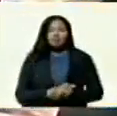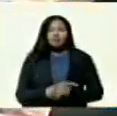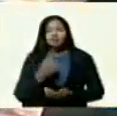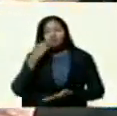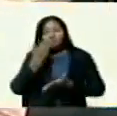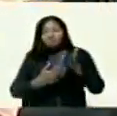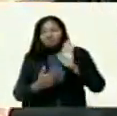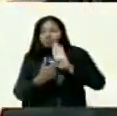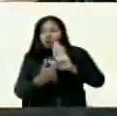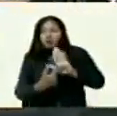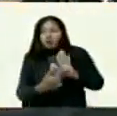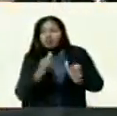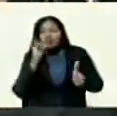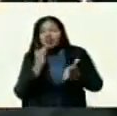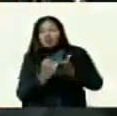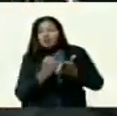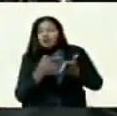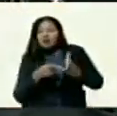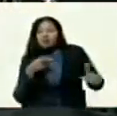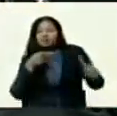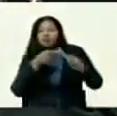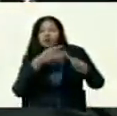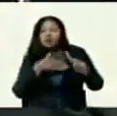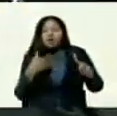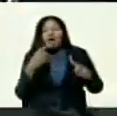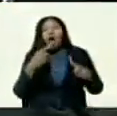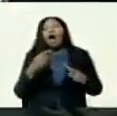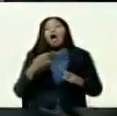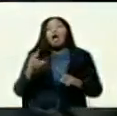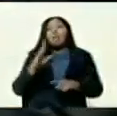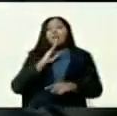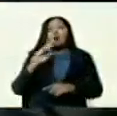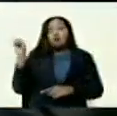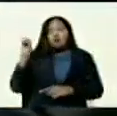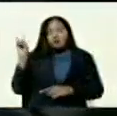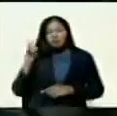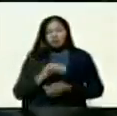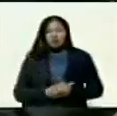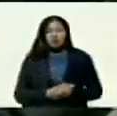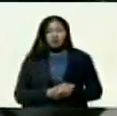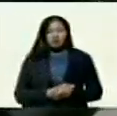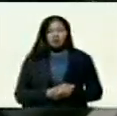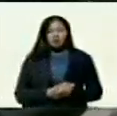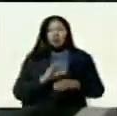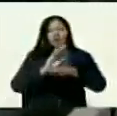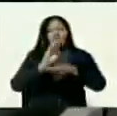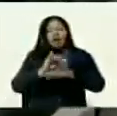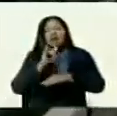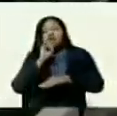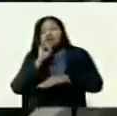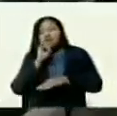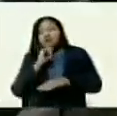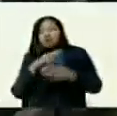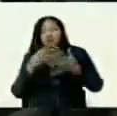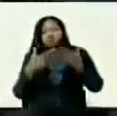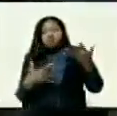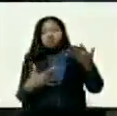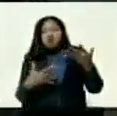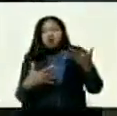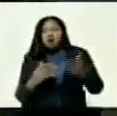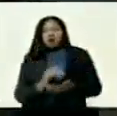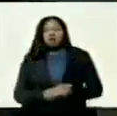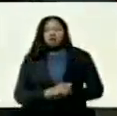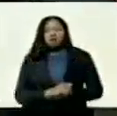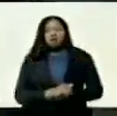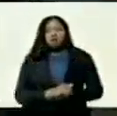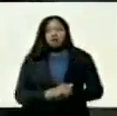evidencia cuál fue el norte del Banco de Venezuela. Proteger la información, proteger la data, la integridad